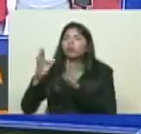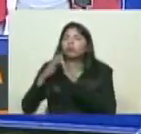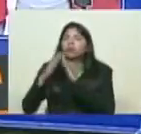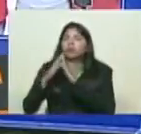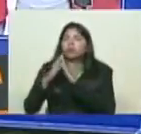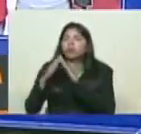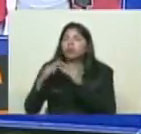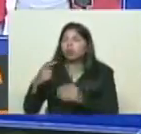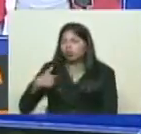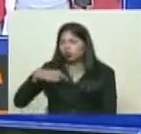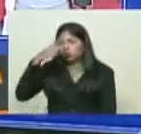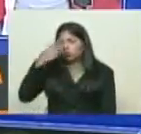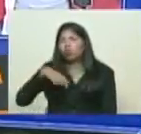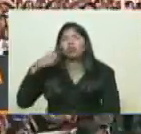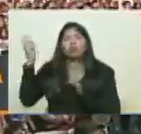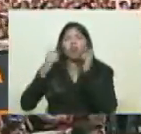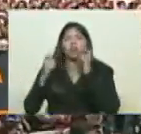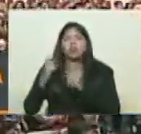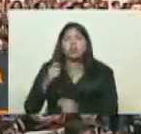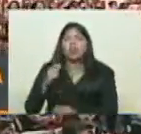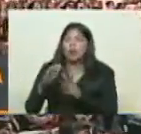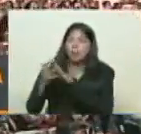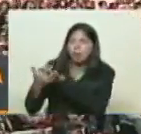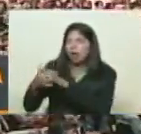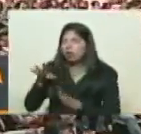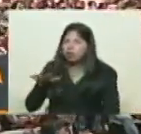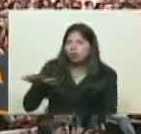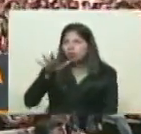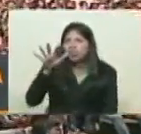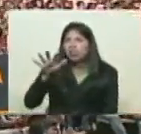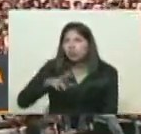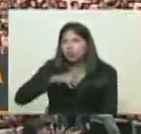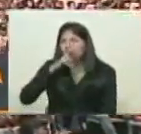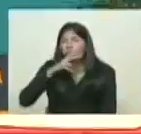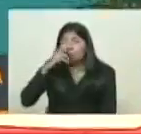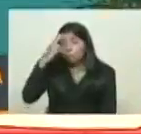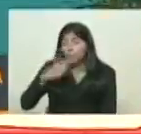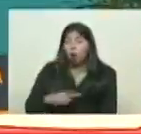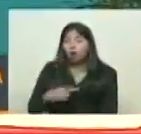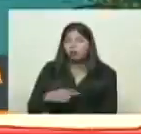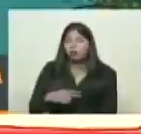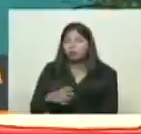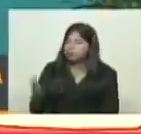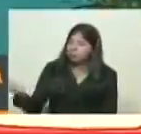barrios más pobres de este país, y será recibido con amor.